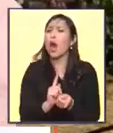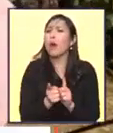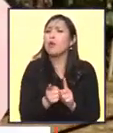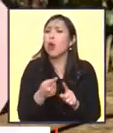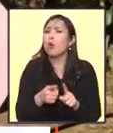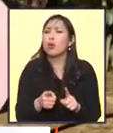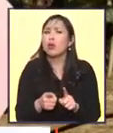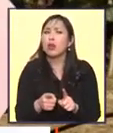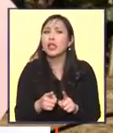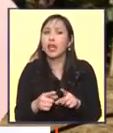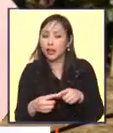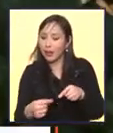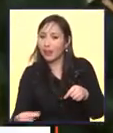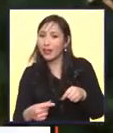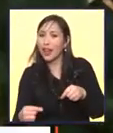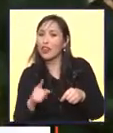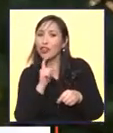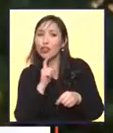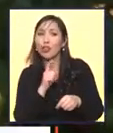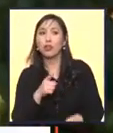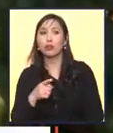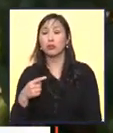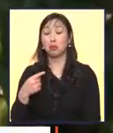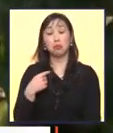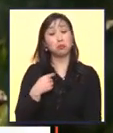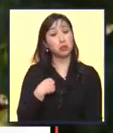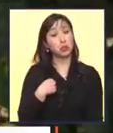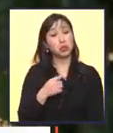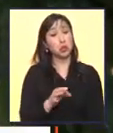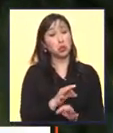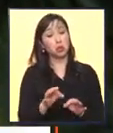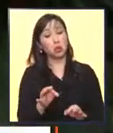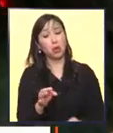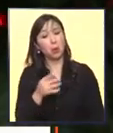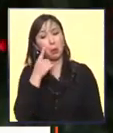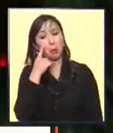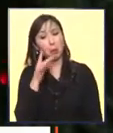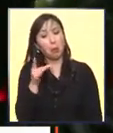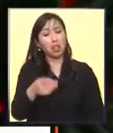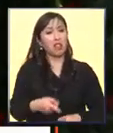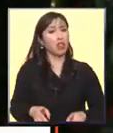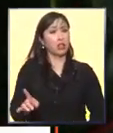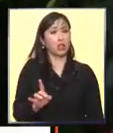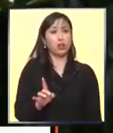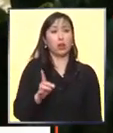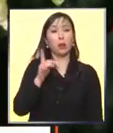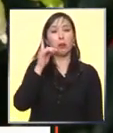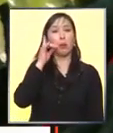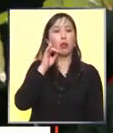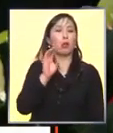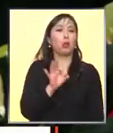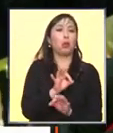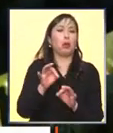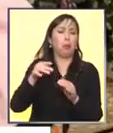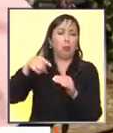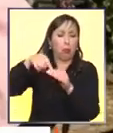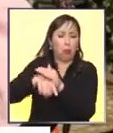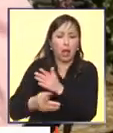tallo rojo? Mira, yo no lo he encontrado ninguna así percepción diferente, pero nunca me he metido a